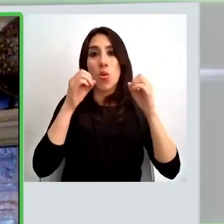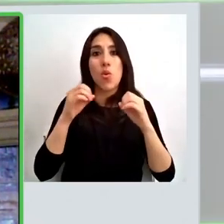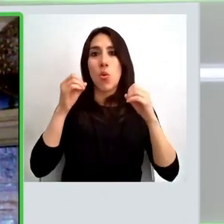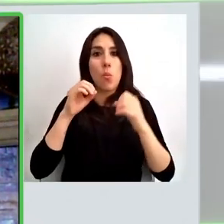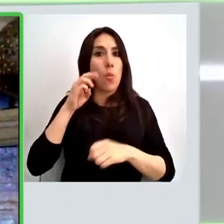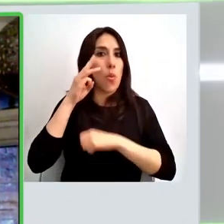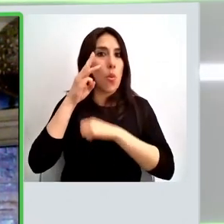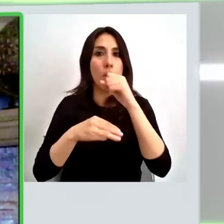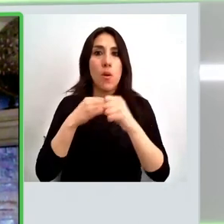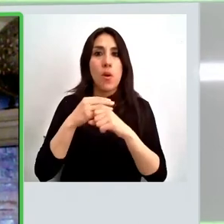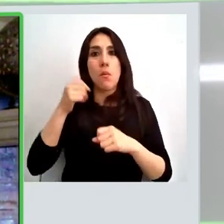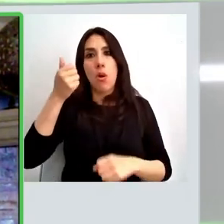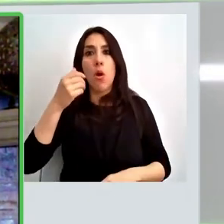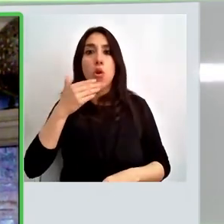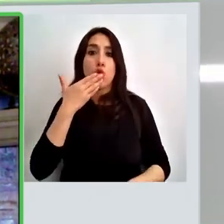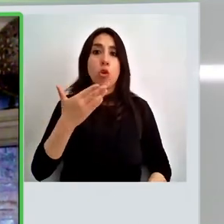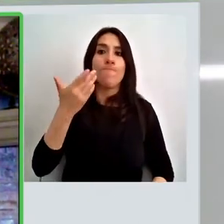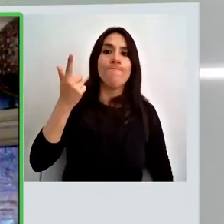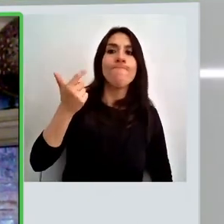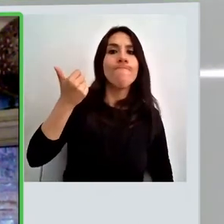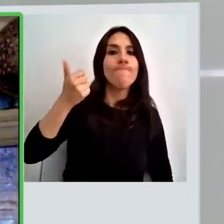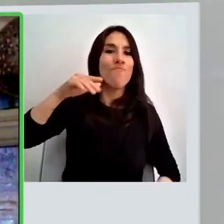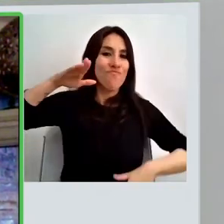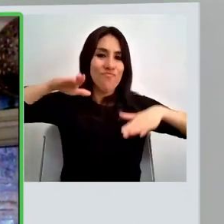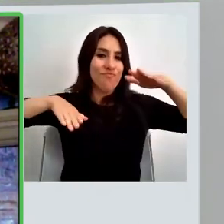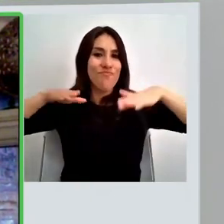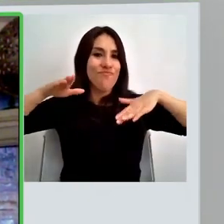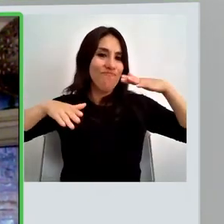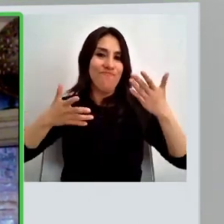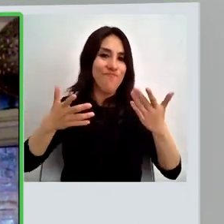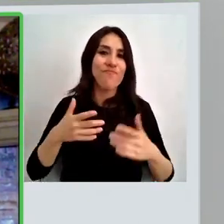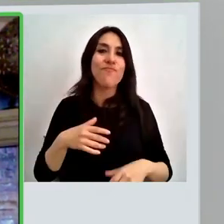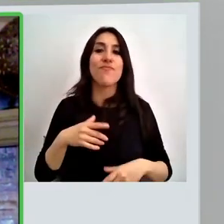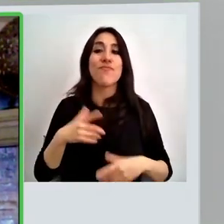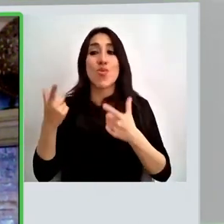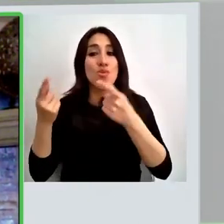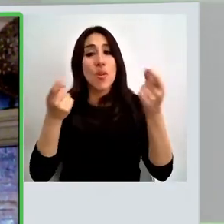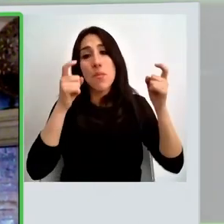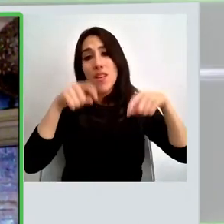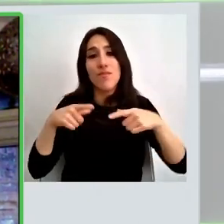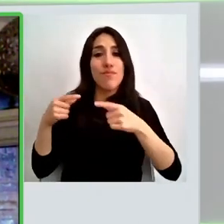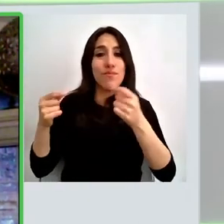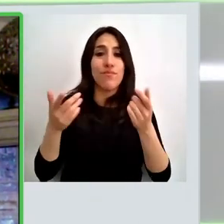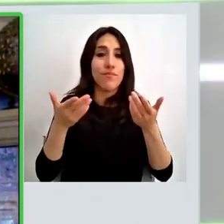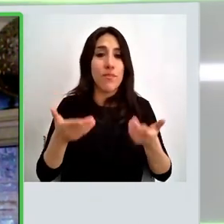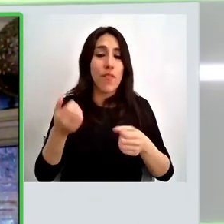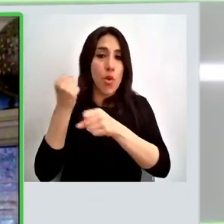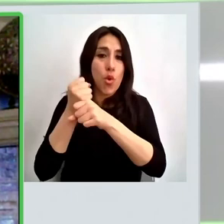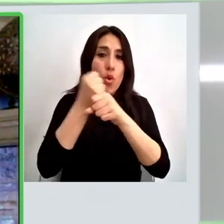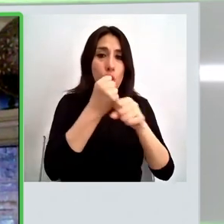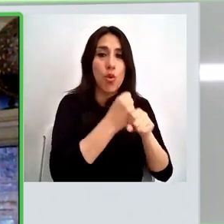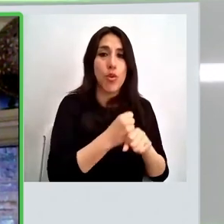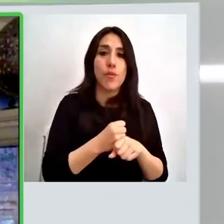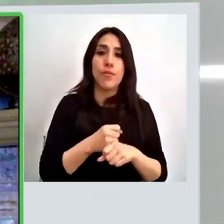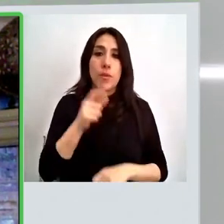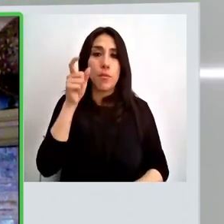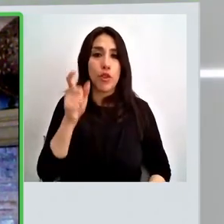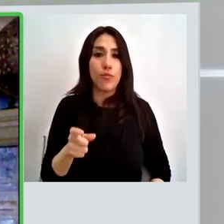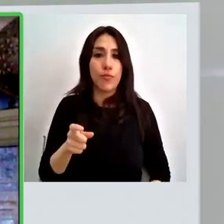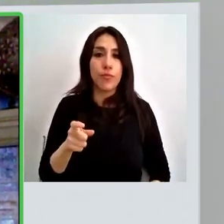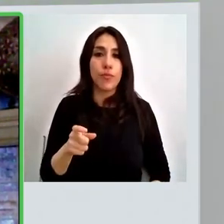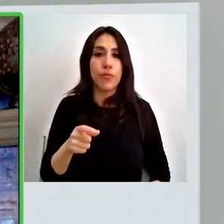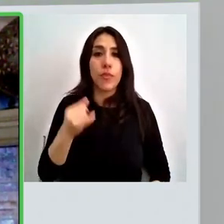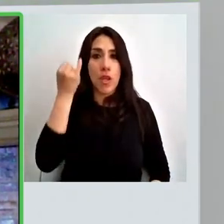crear estos grupos de recursos para empleados y la idea es que estén apasionados y que estén emocionados de